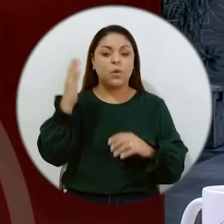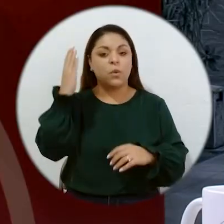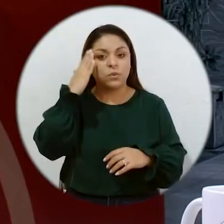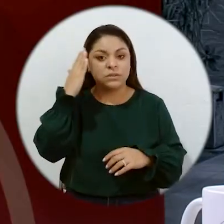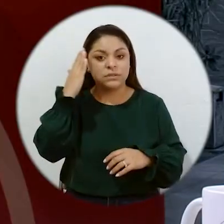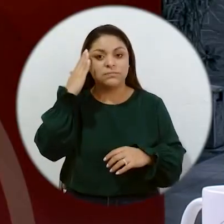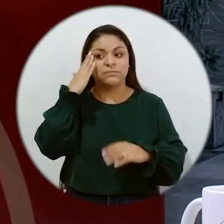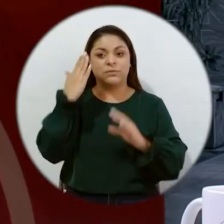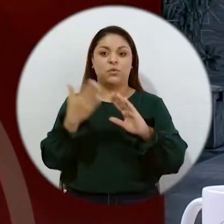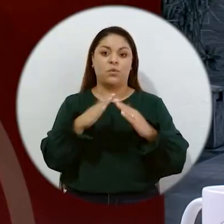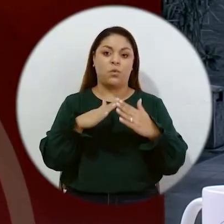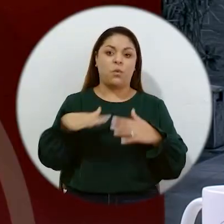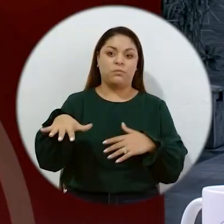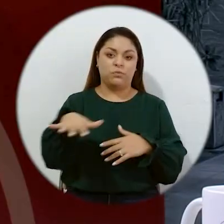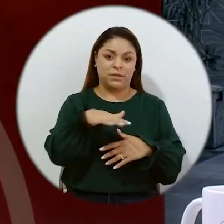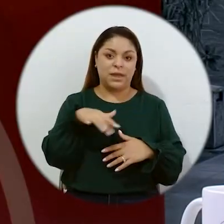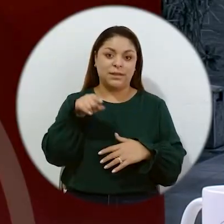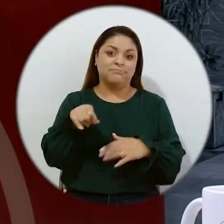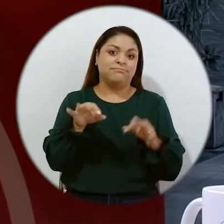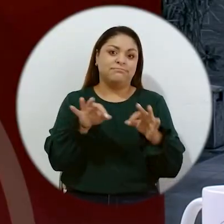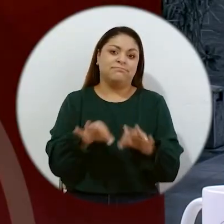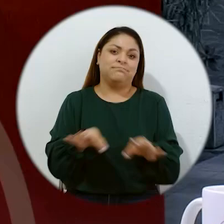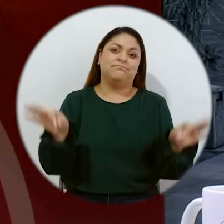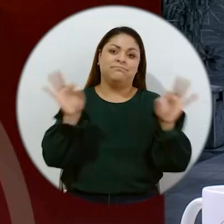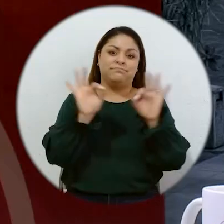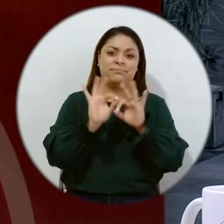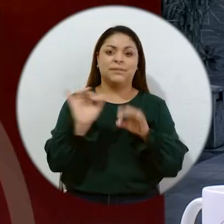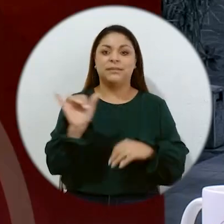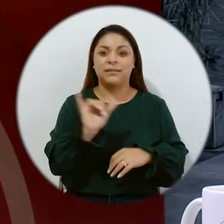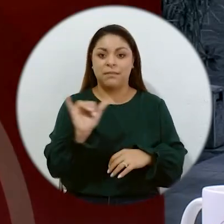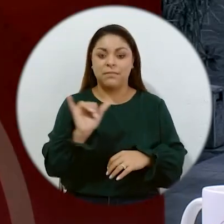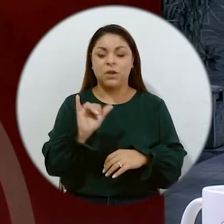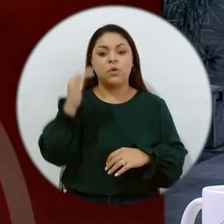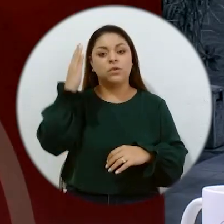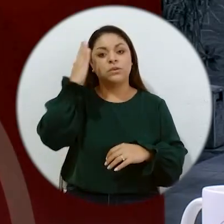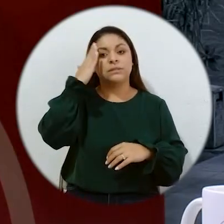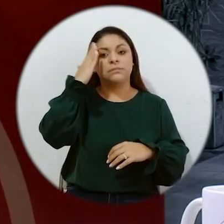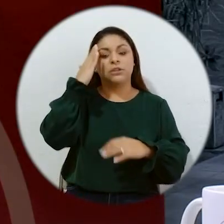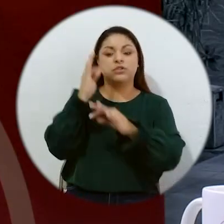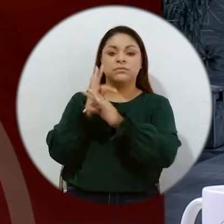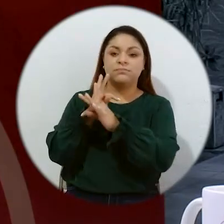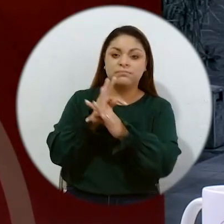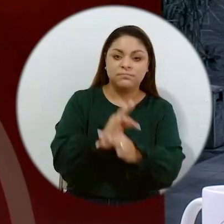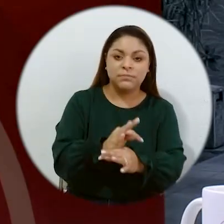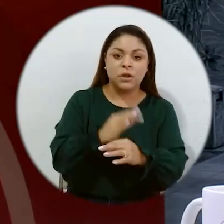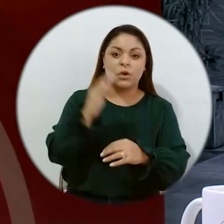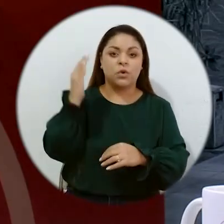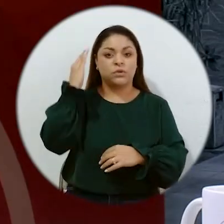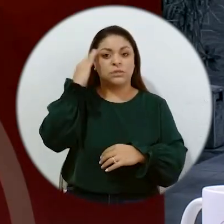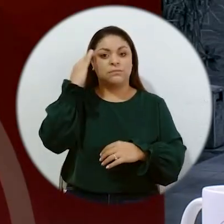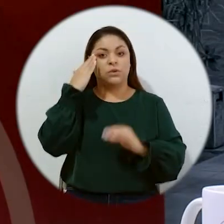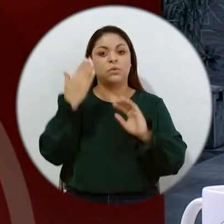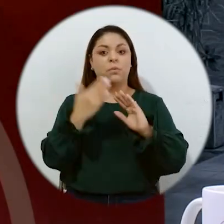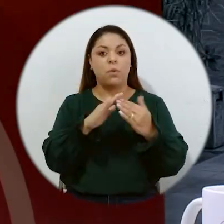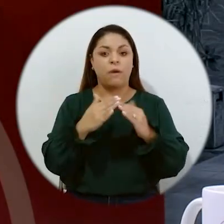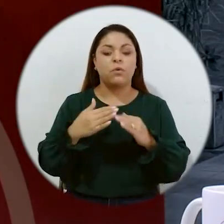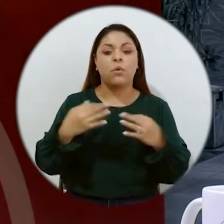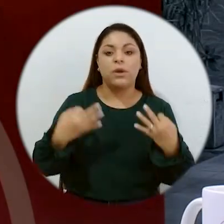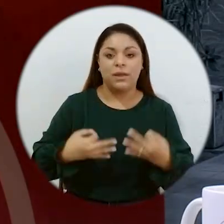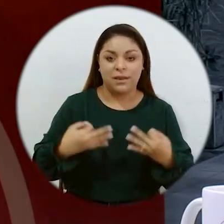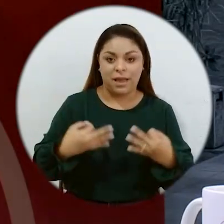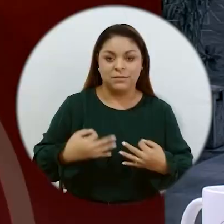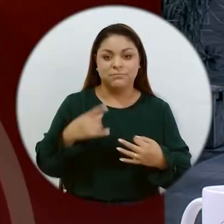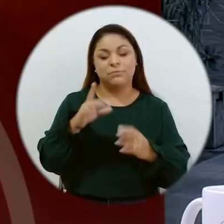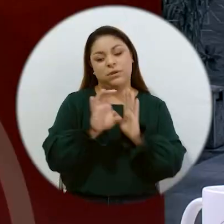científicos, conocimientos de las comunidades, que es fundamental también, conocimientos tradicionales, conocimientos de pueblos originarios,